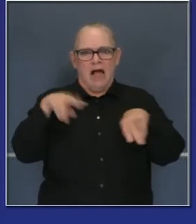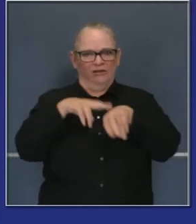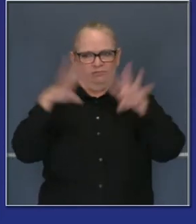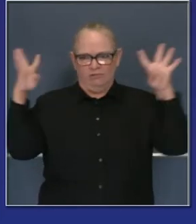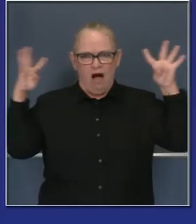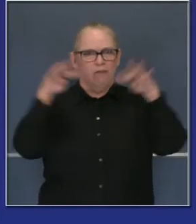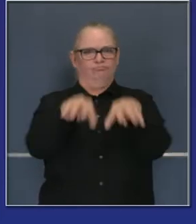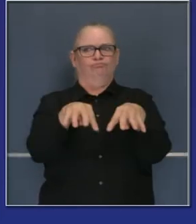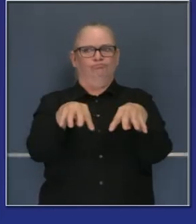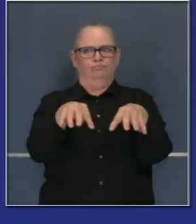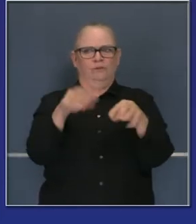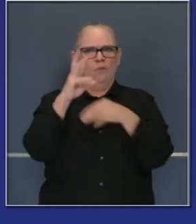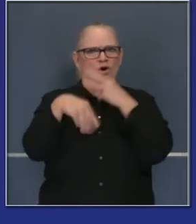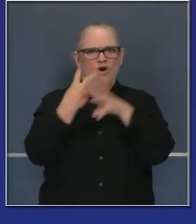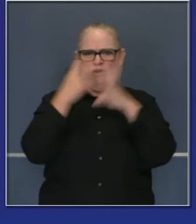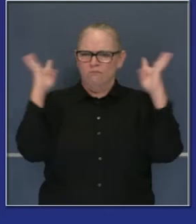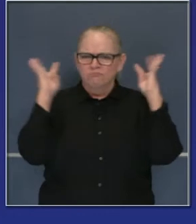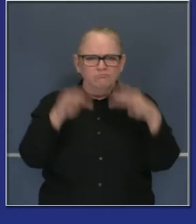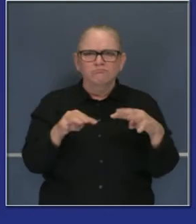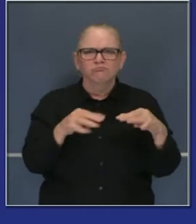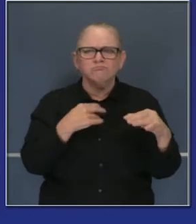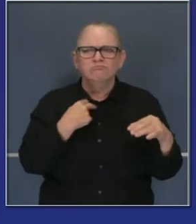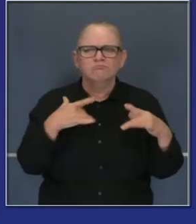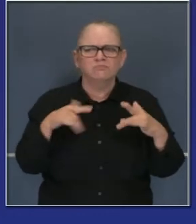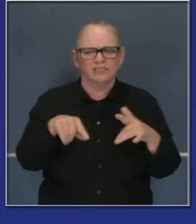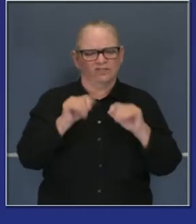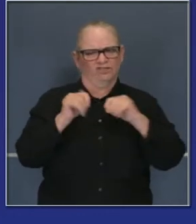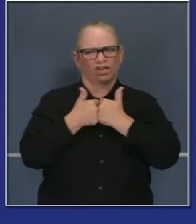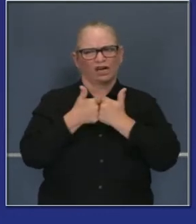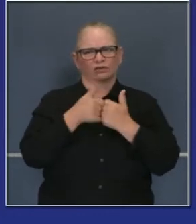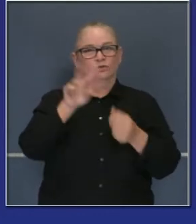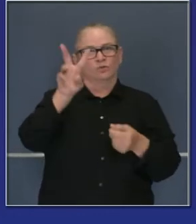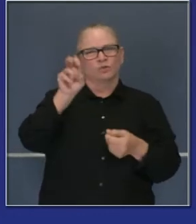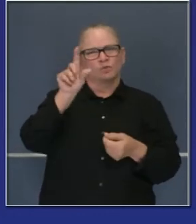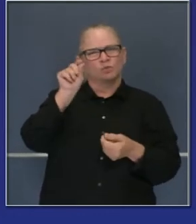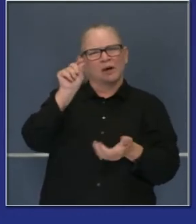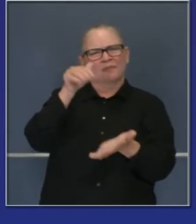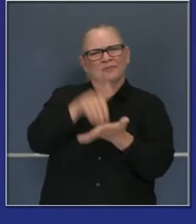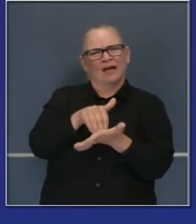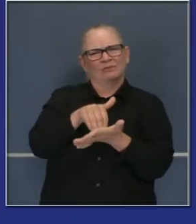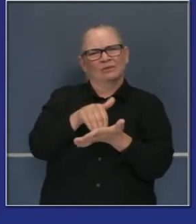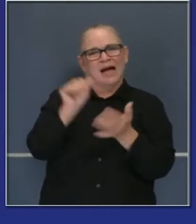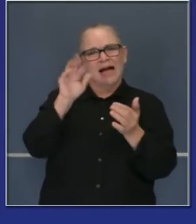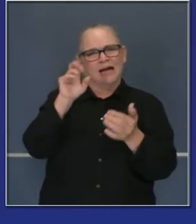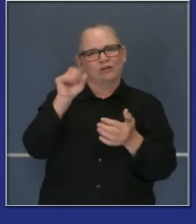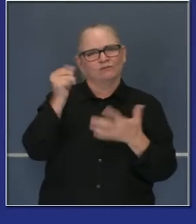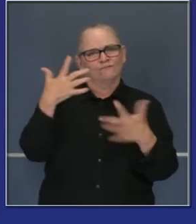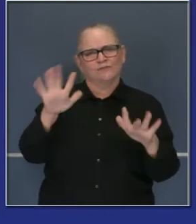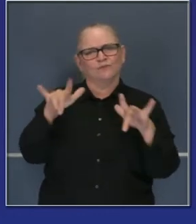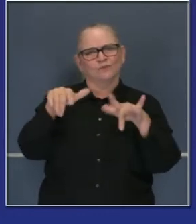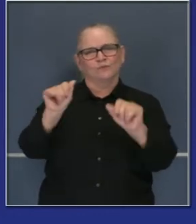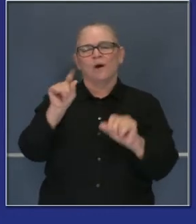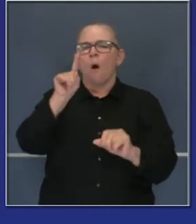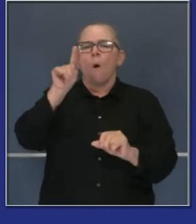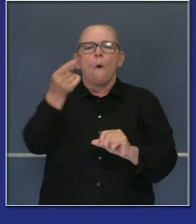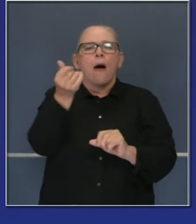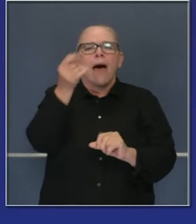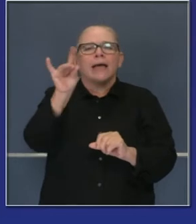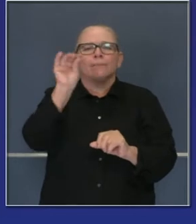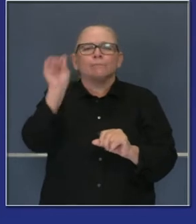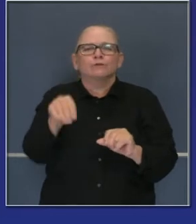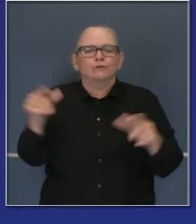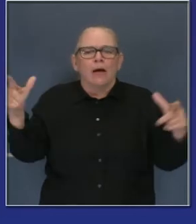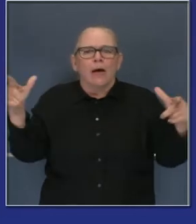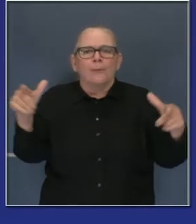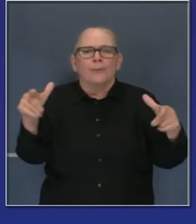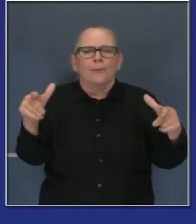viviendo retos importantes ahí estamos con 220 mil acres quemados 18 contenido del reto en